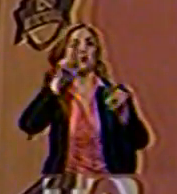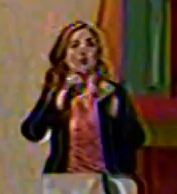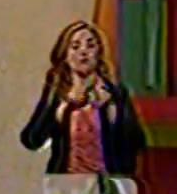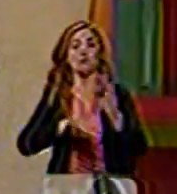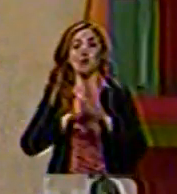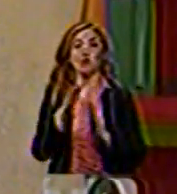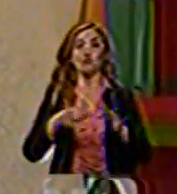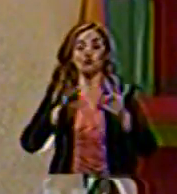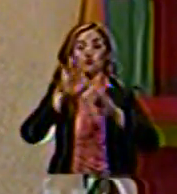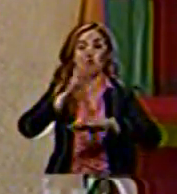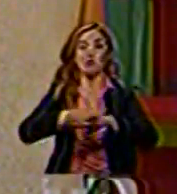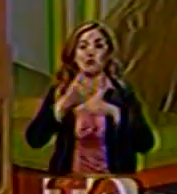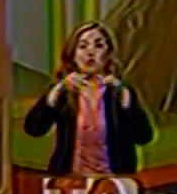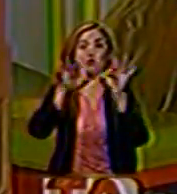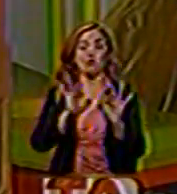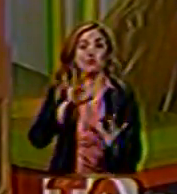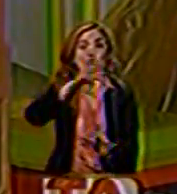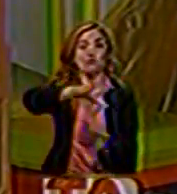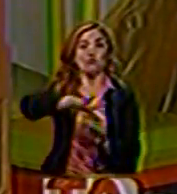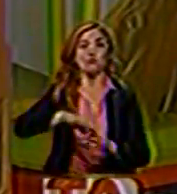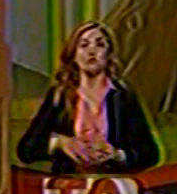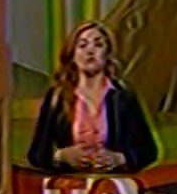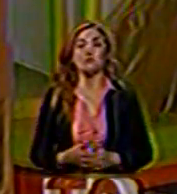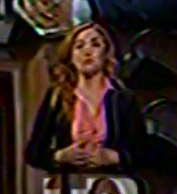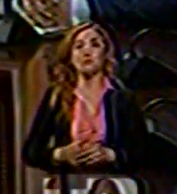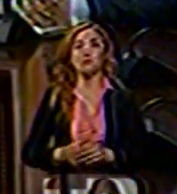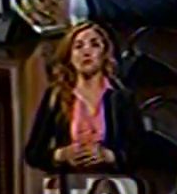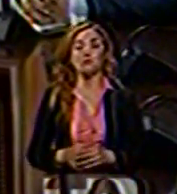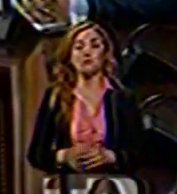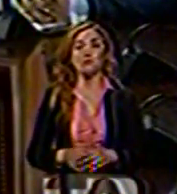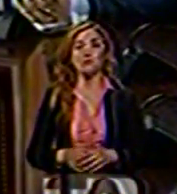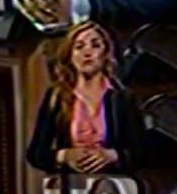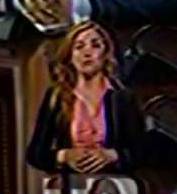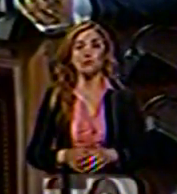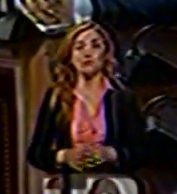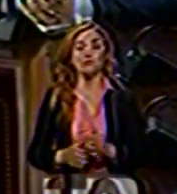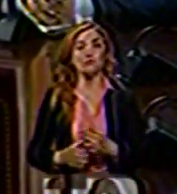importante, la convocatoria oficial a elecciones. En Quito, Freddy Paredes, 24 horas.